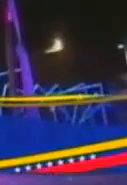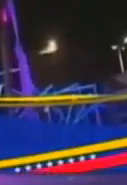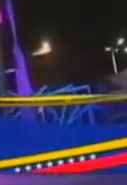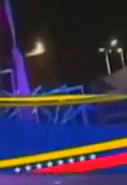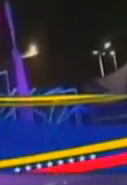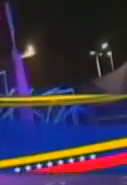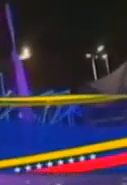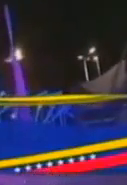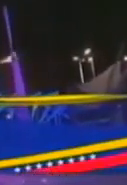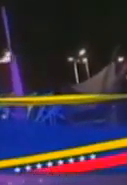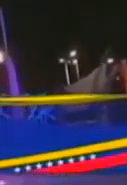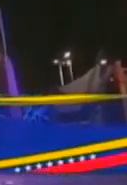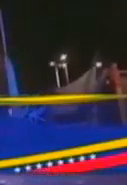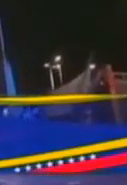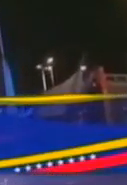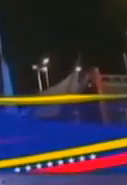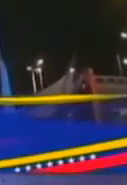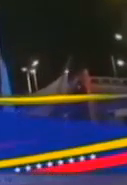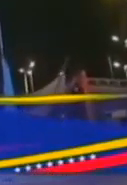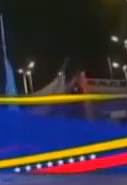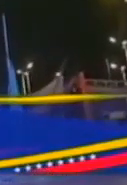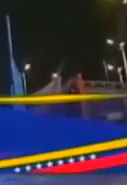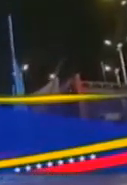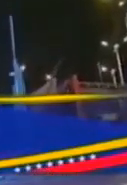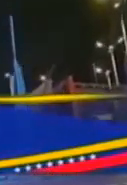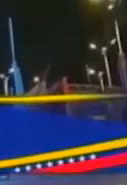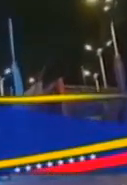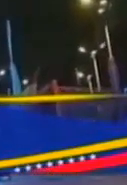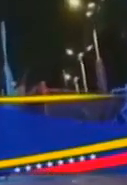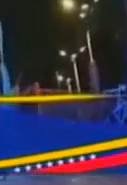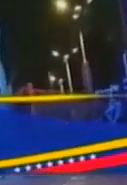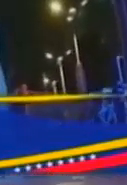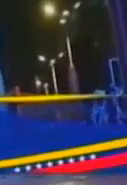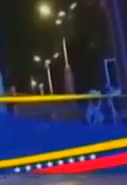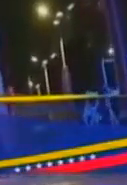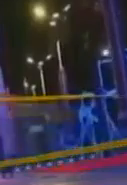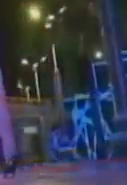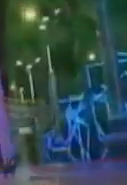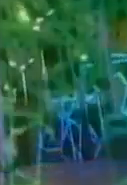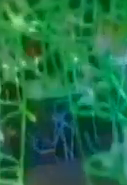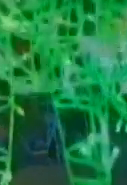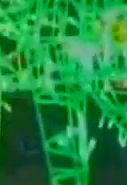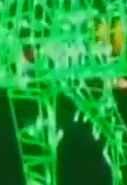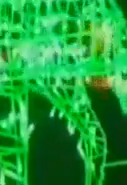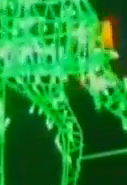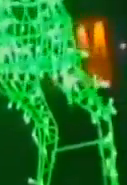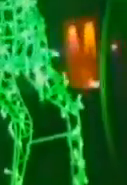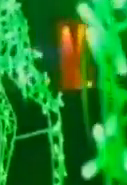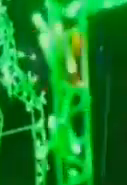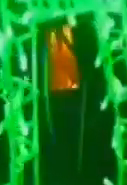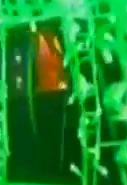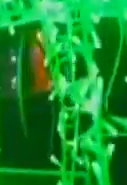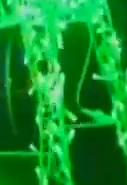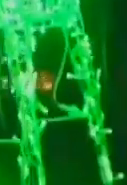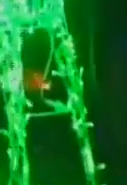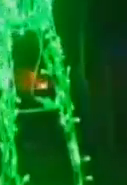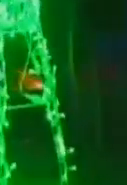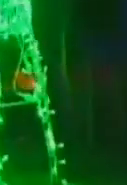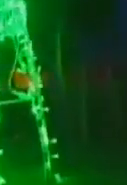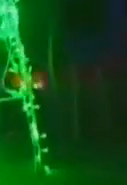de Maracaibo. Para llegar a todos los sectores, para llegar a las 18 parroquias, para estar, bueno, acá en el centro de Maracaibo,